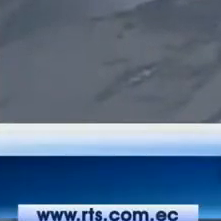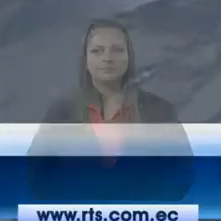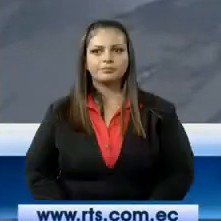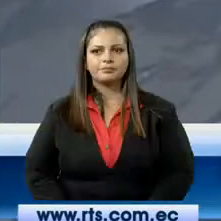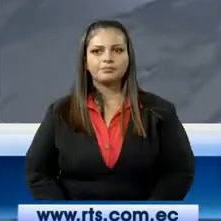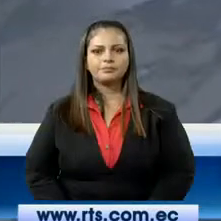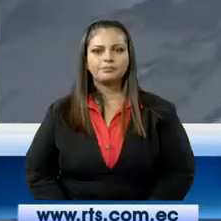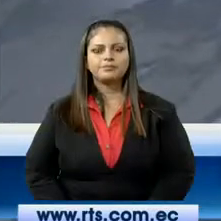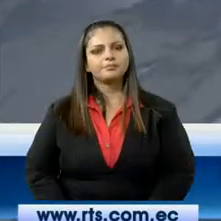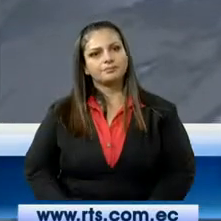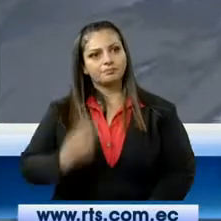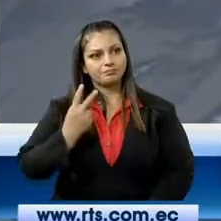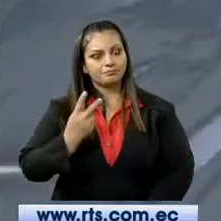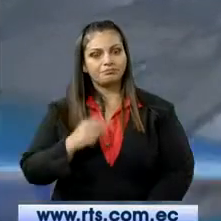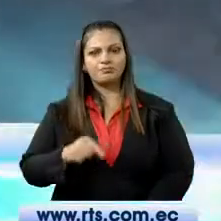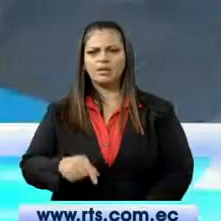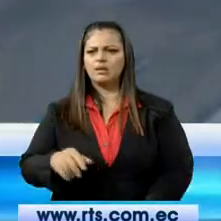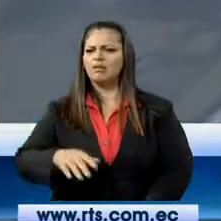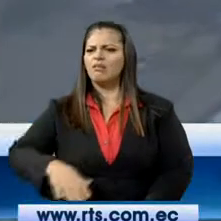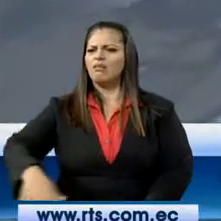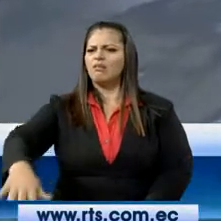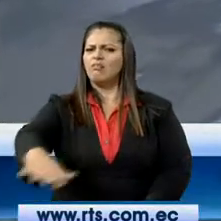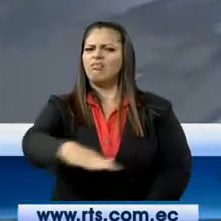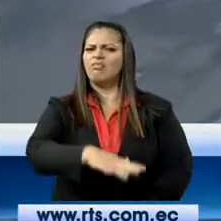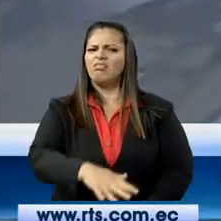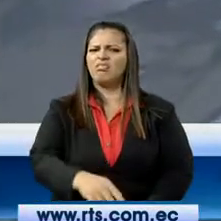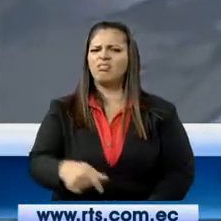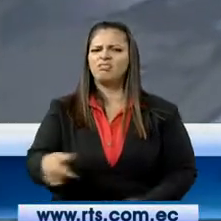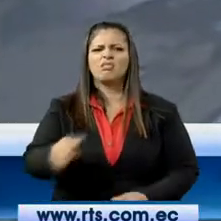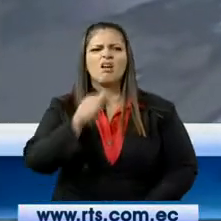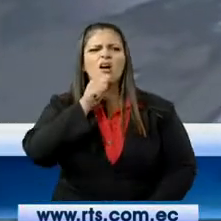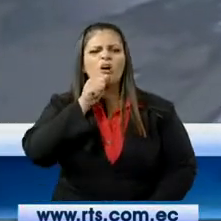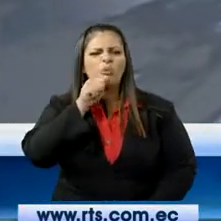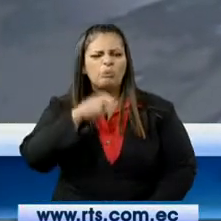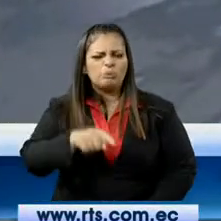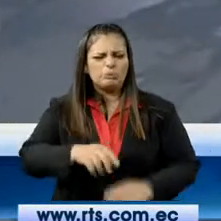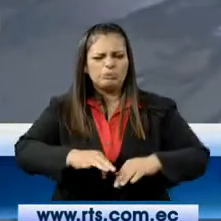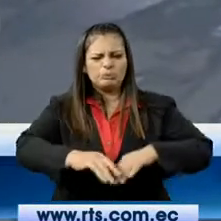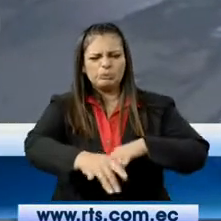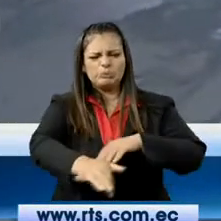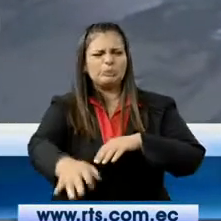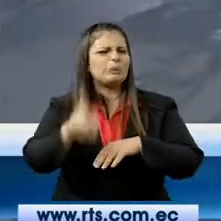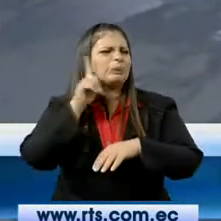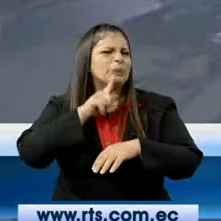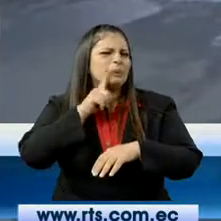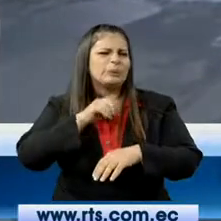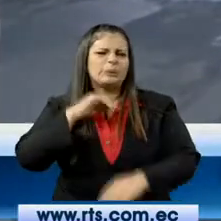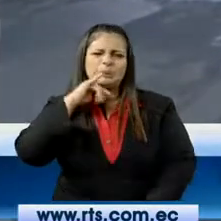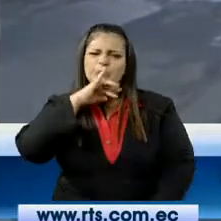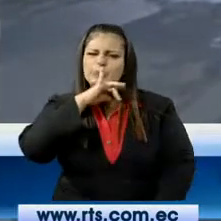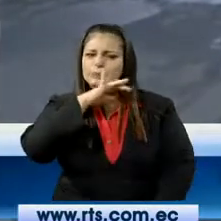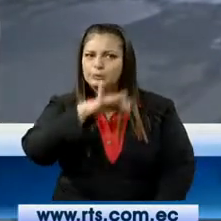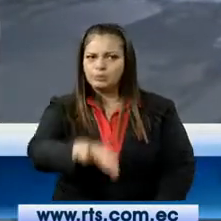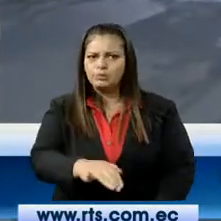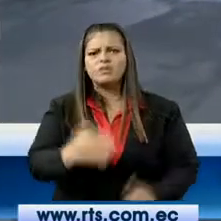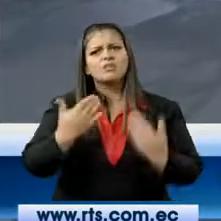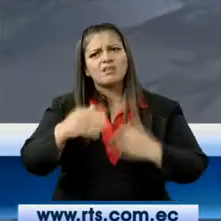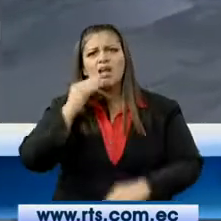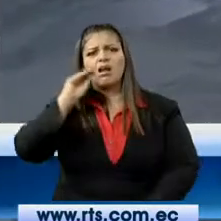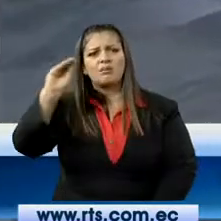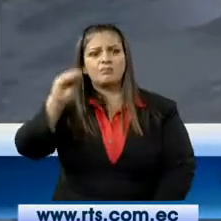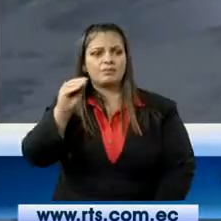de alcantarillas que literalmente se han rebosado. Y tienen más de 8 días, ya lo han reportado a Interagua. Sin